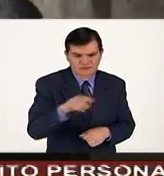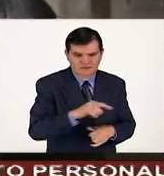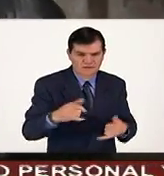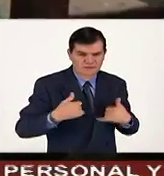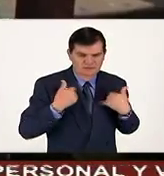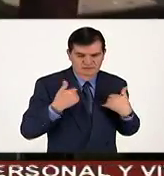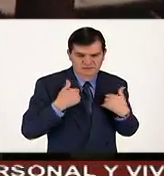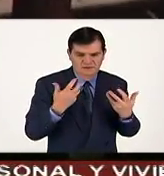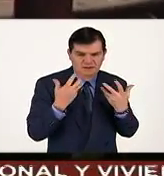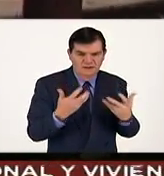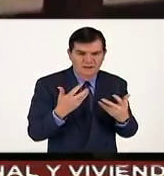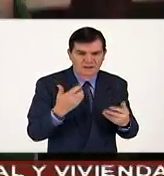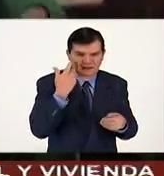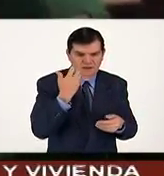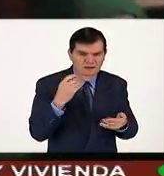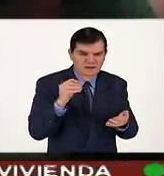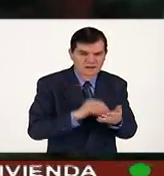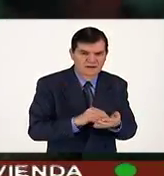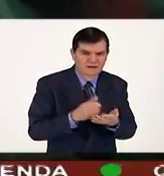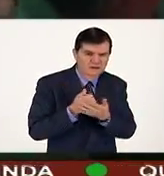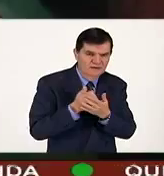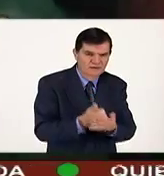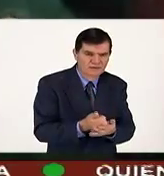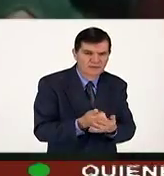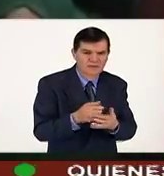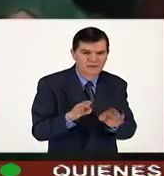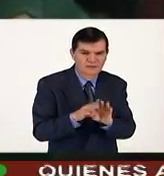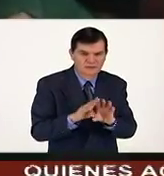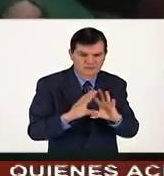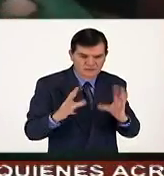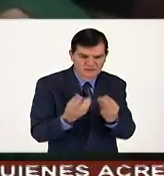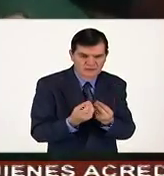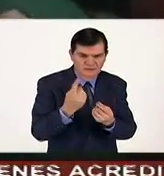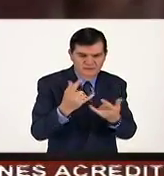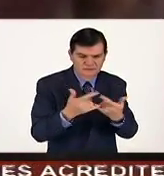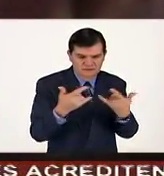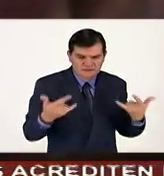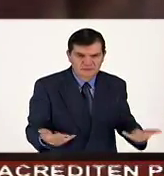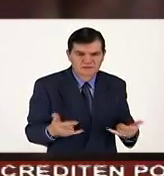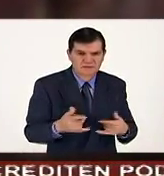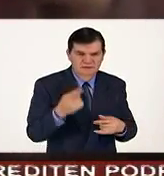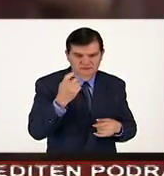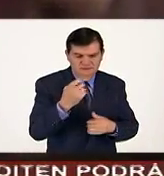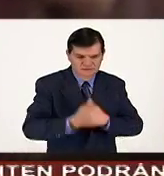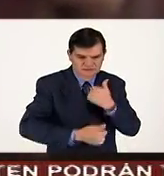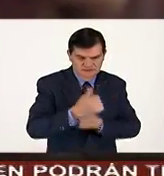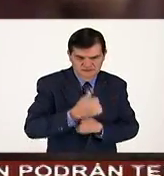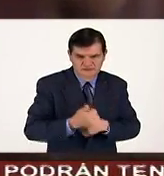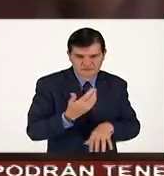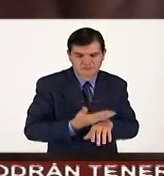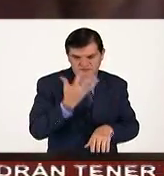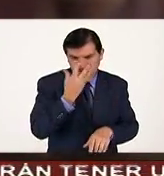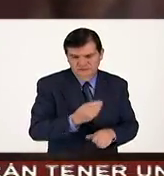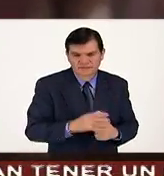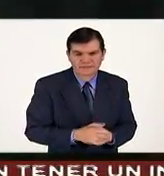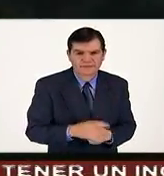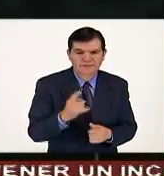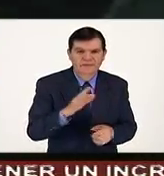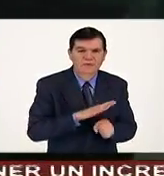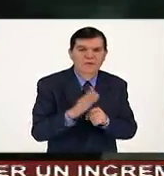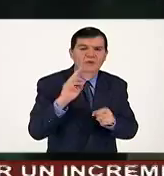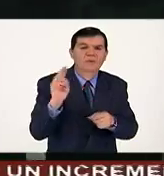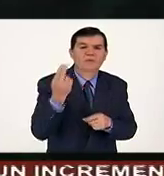que les gustara esa parte de ayudar, de ser parte integral de una historia, pues esta carrera es muy, muy bonita. Claro. ¿Cuáles son